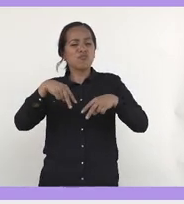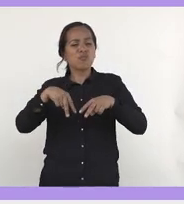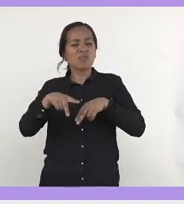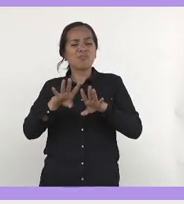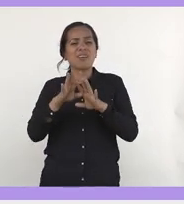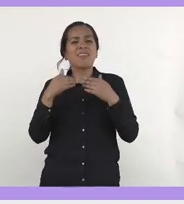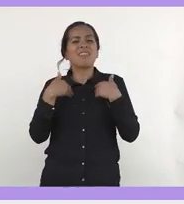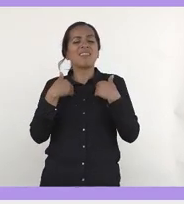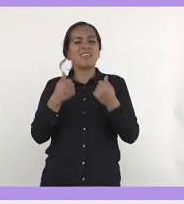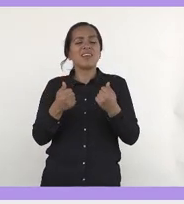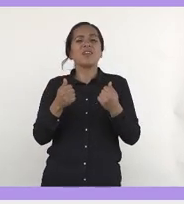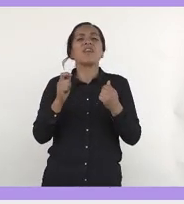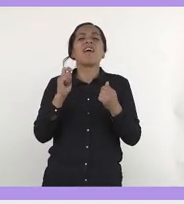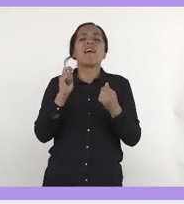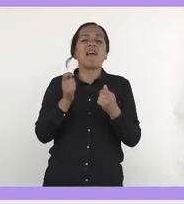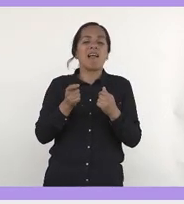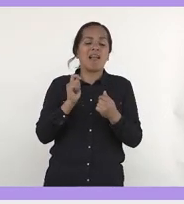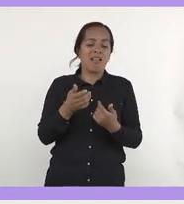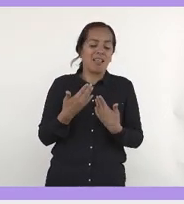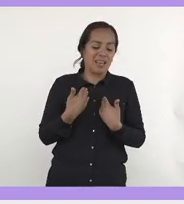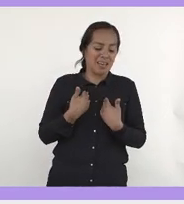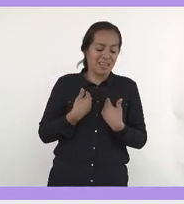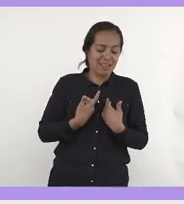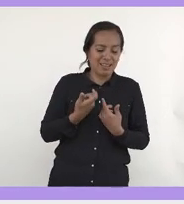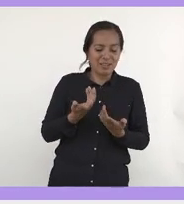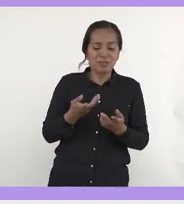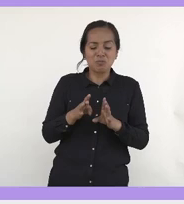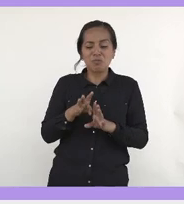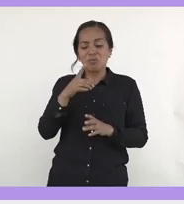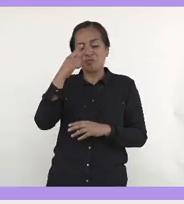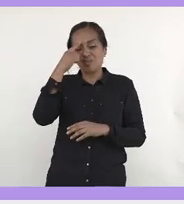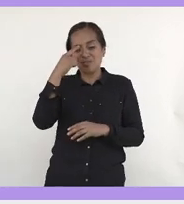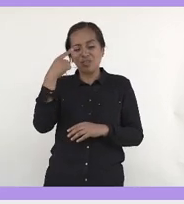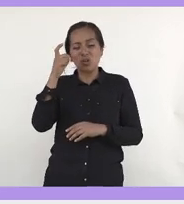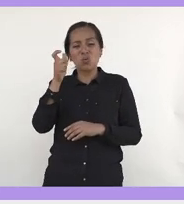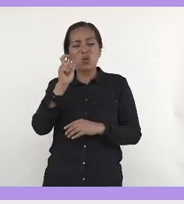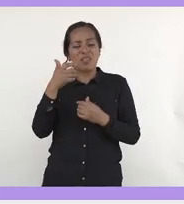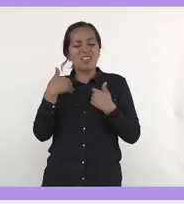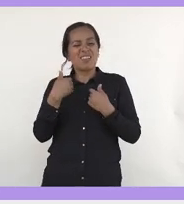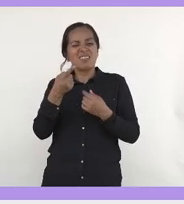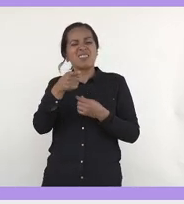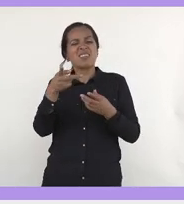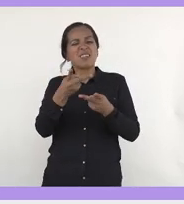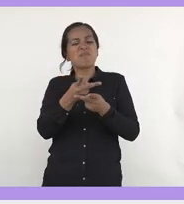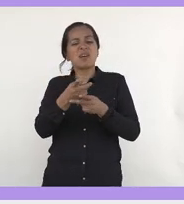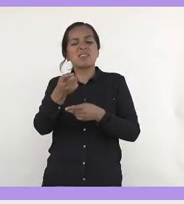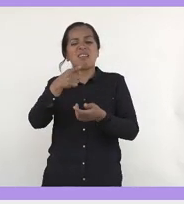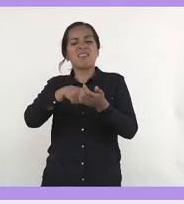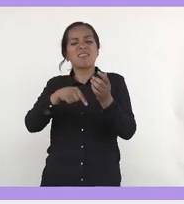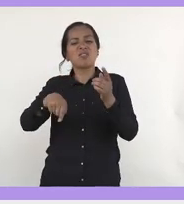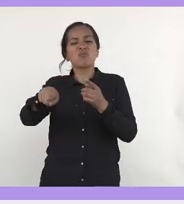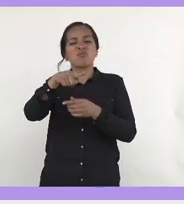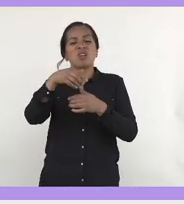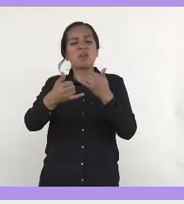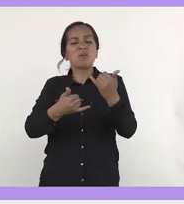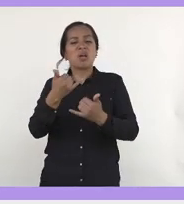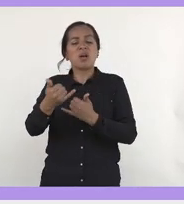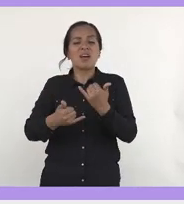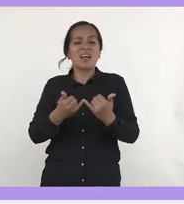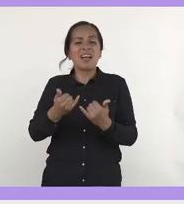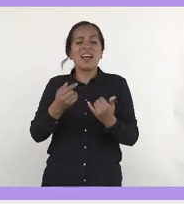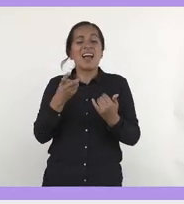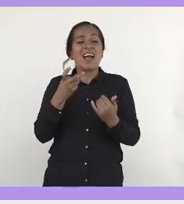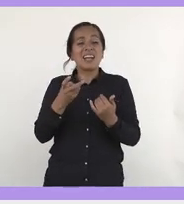a entenderlo y creo que cuando entiendes un deporte es es tan sencillo que cuando entiendes que está pasando de pronto ahí es cuando surge la